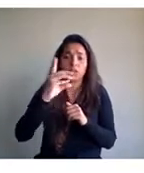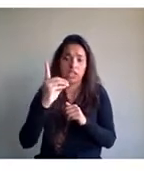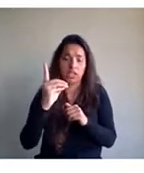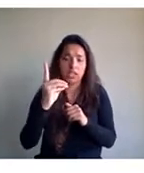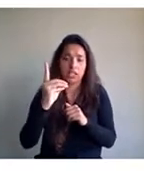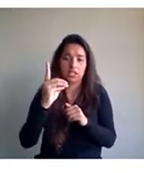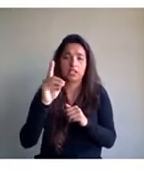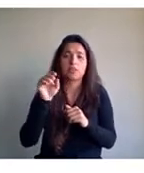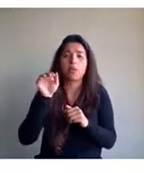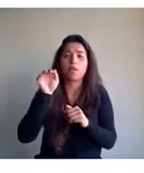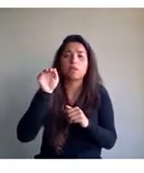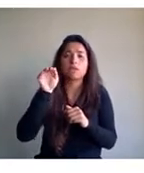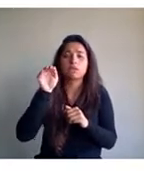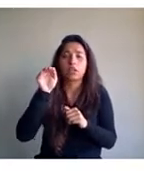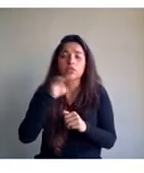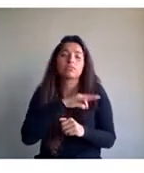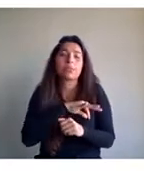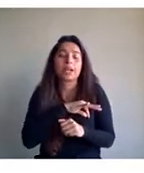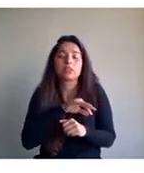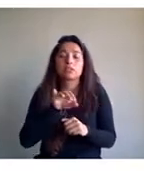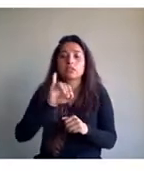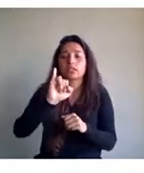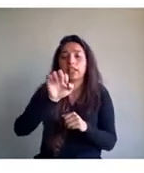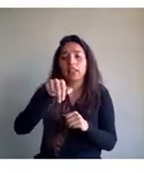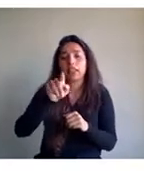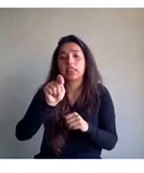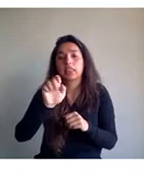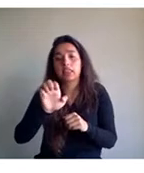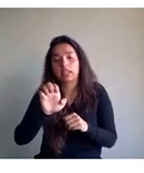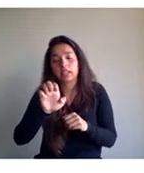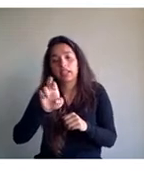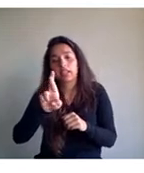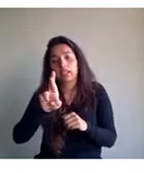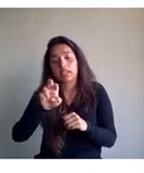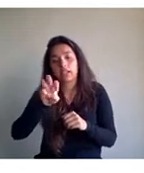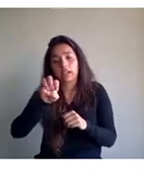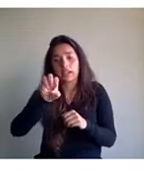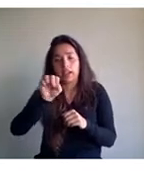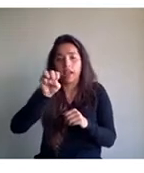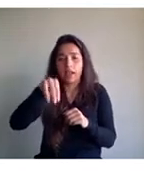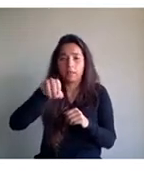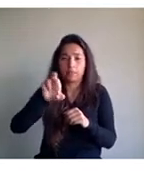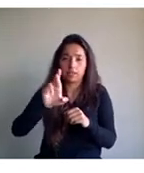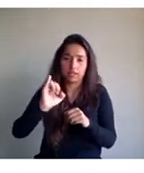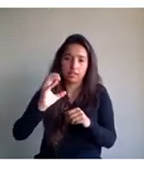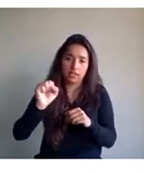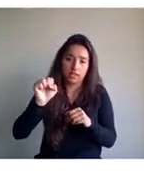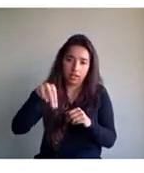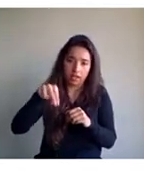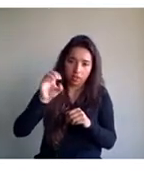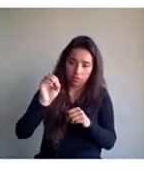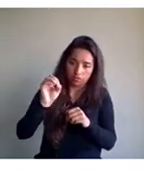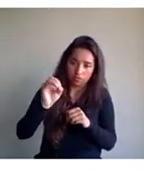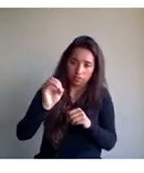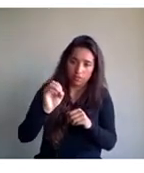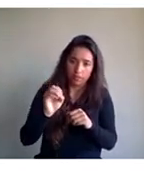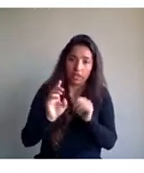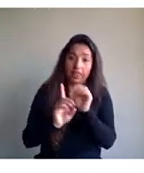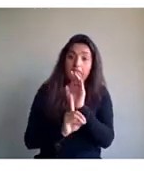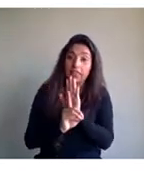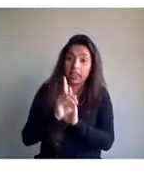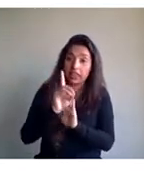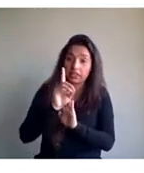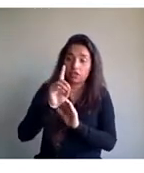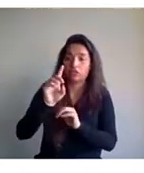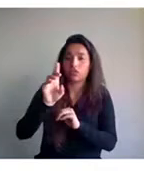apoyar esta iniciativa con las direcciones por colombia en algún reunión una asamblea y el